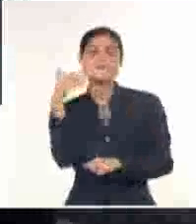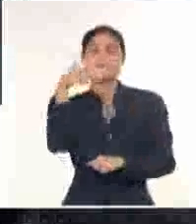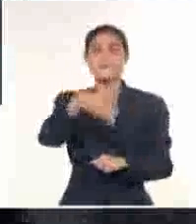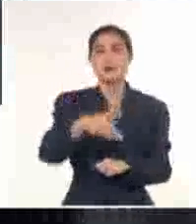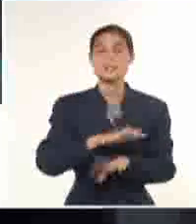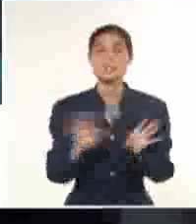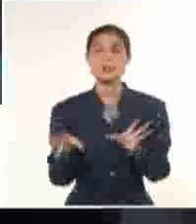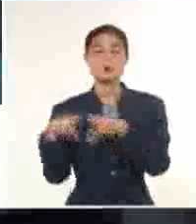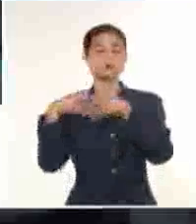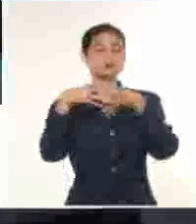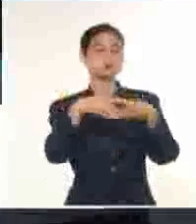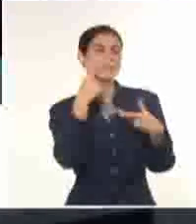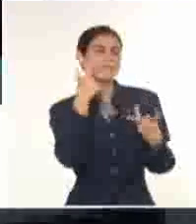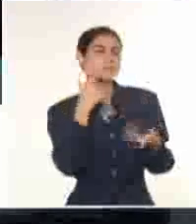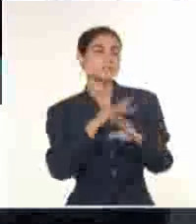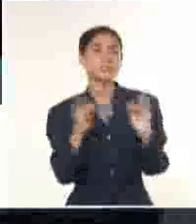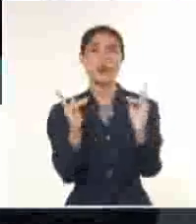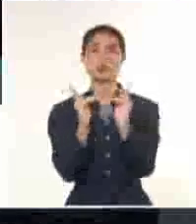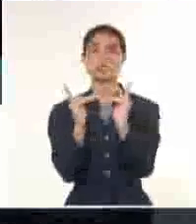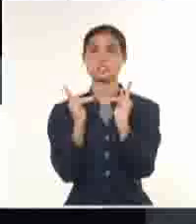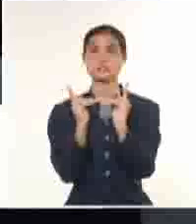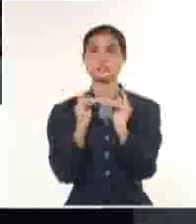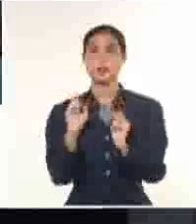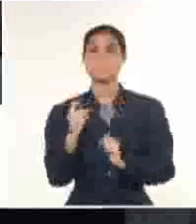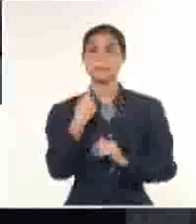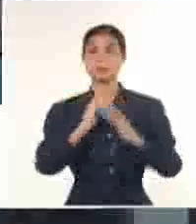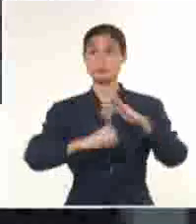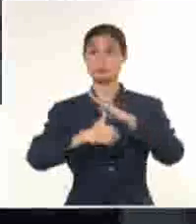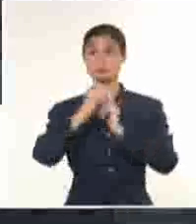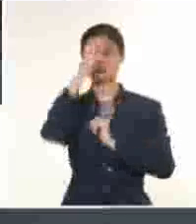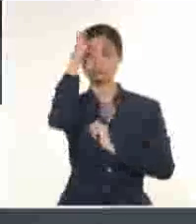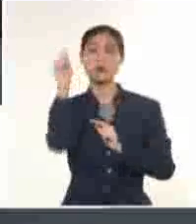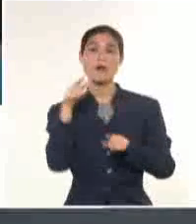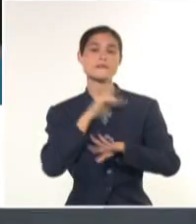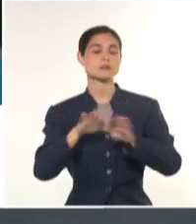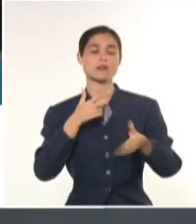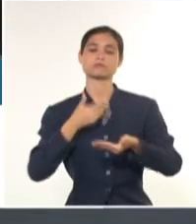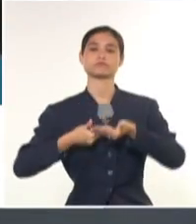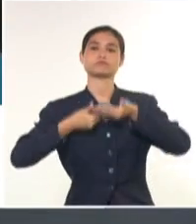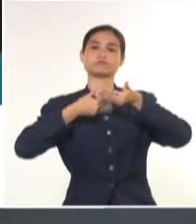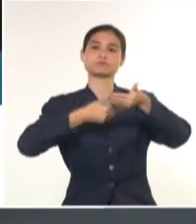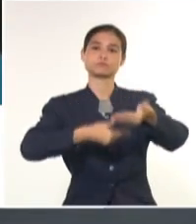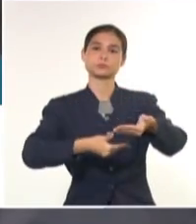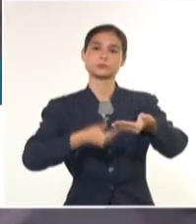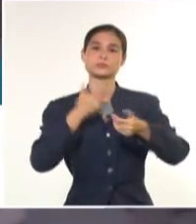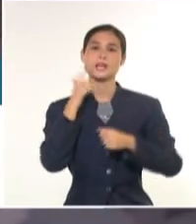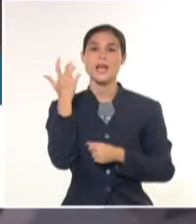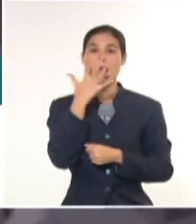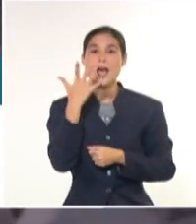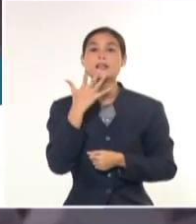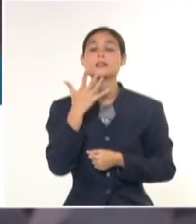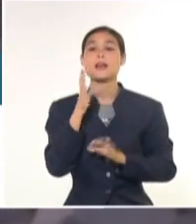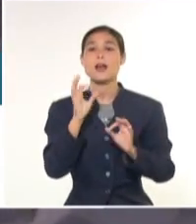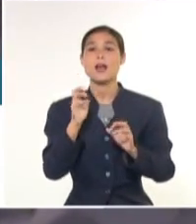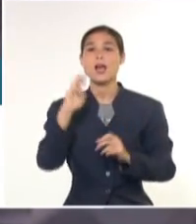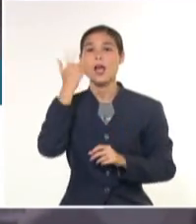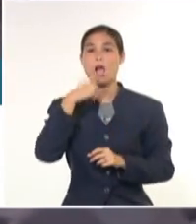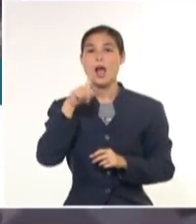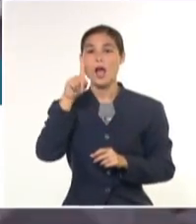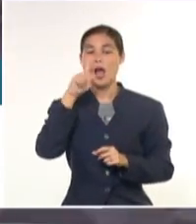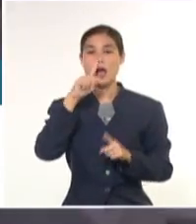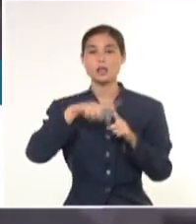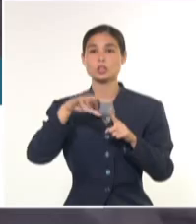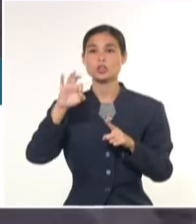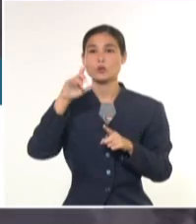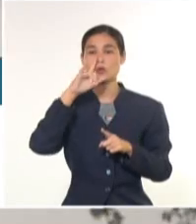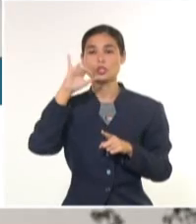de Cárdenas, el primer tributo del presidente cubano Miguel Díaz-Canel Bermúdez al líder eterno de la FEU en el aniversario 68 de su caída